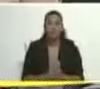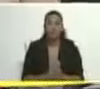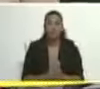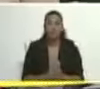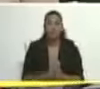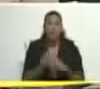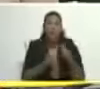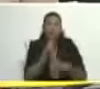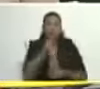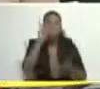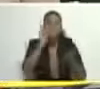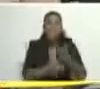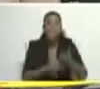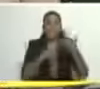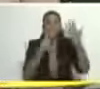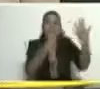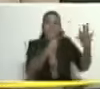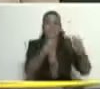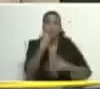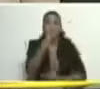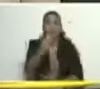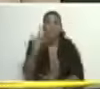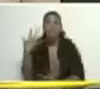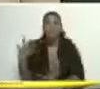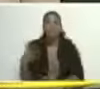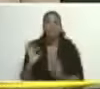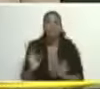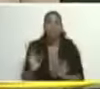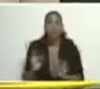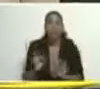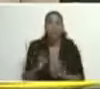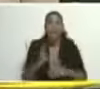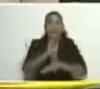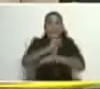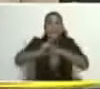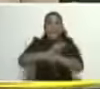lo que se hizo en 1795, lo que se hizo en San